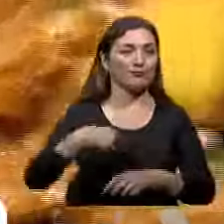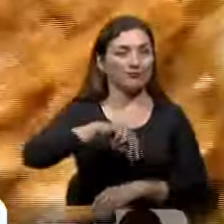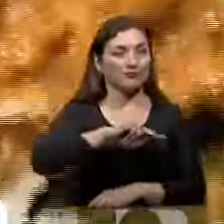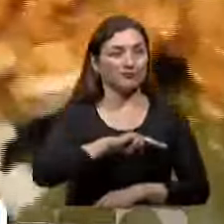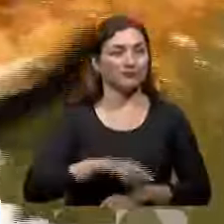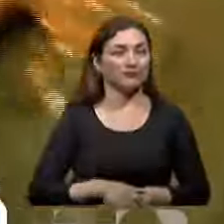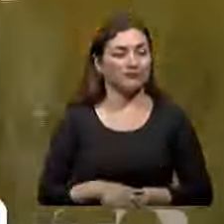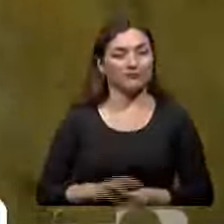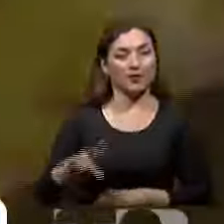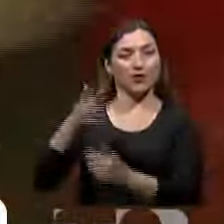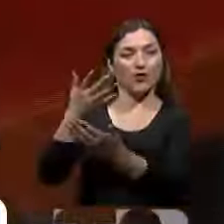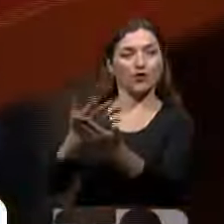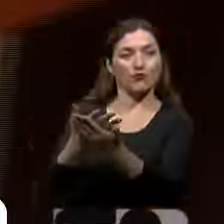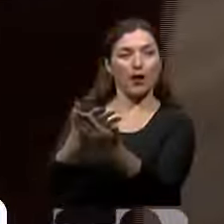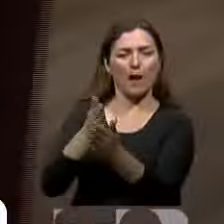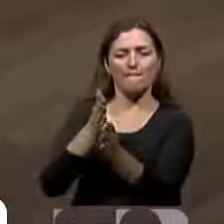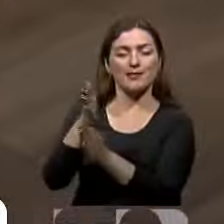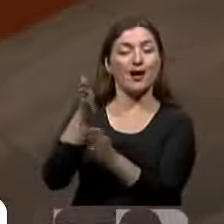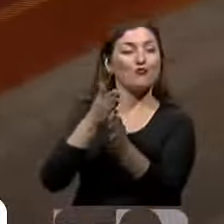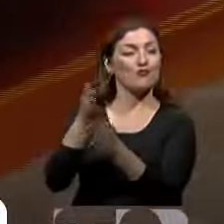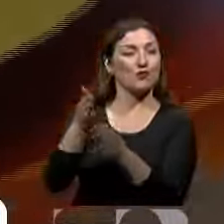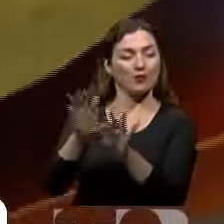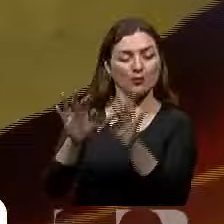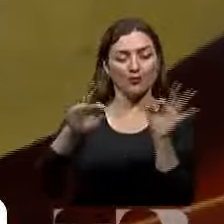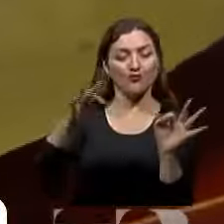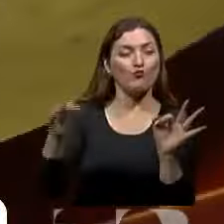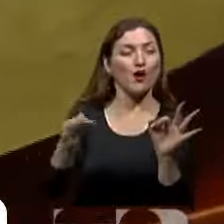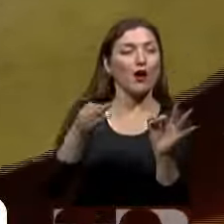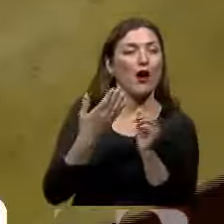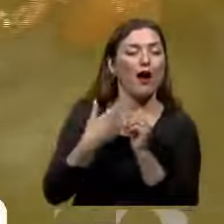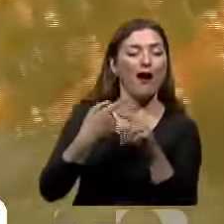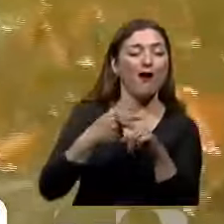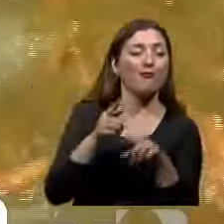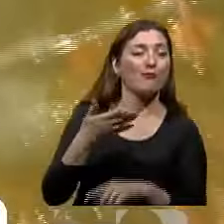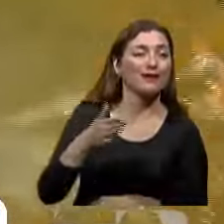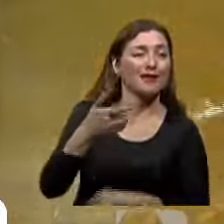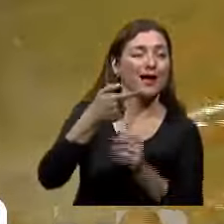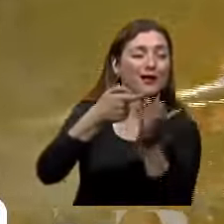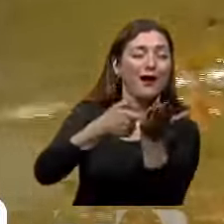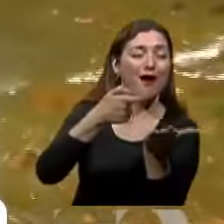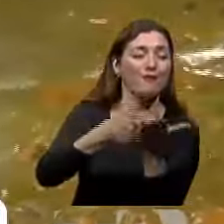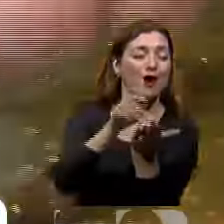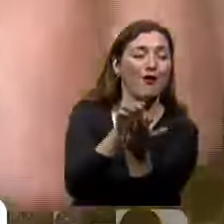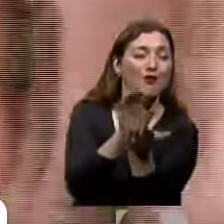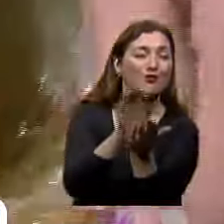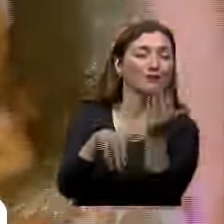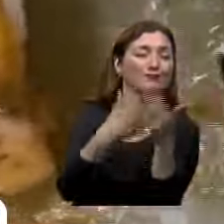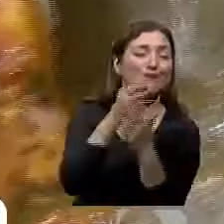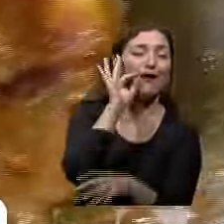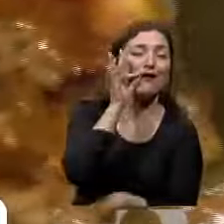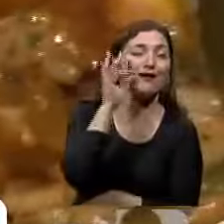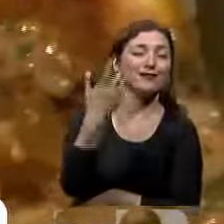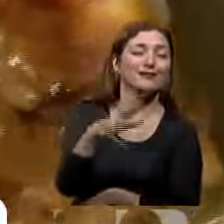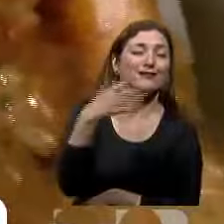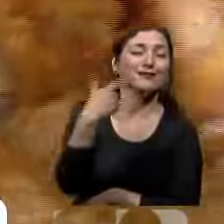acá nos encontramos con la especialidad de la casa, que es la tonga de mariscos. Miren esta delicia, la cocina manaba ha